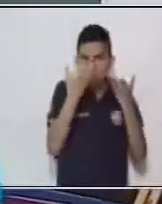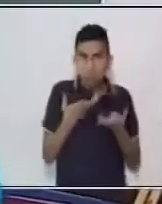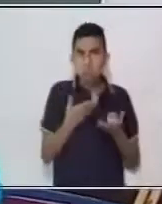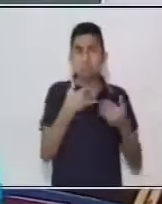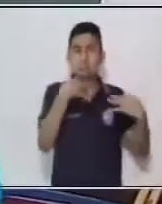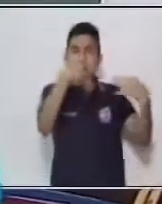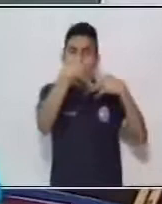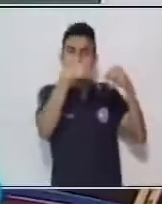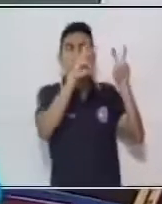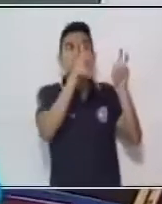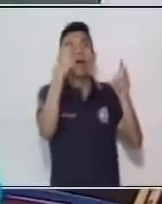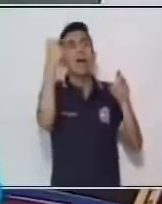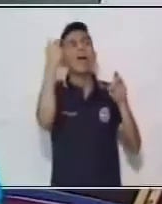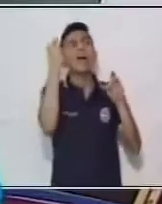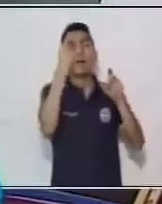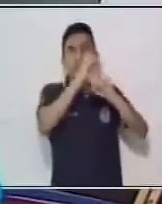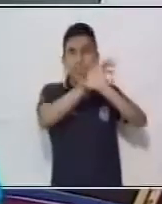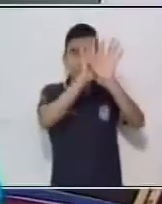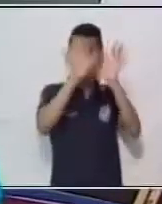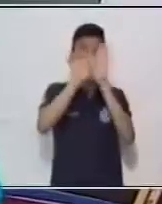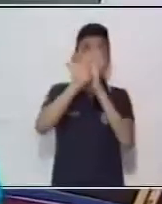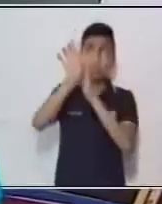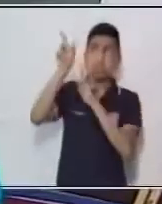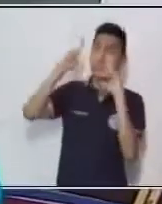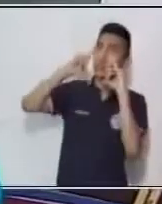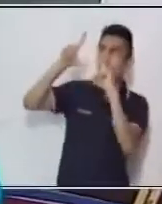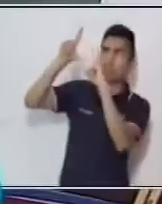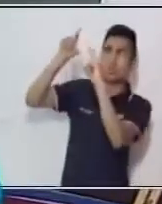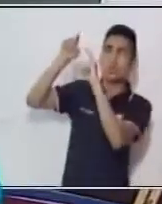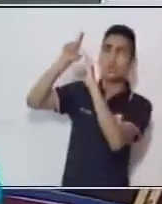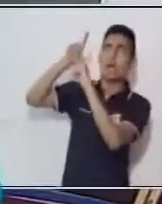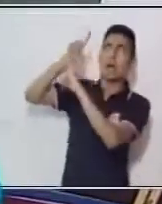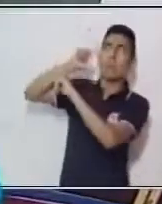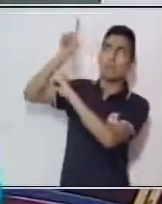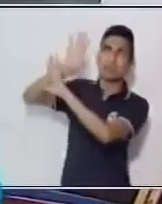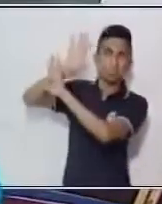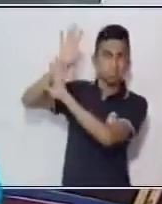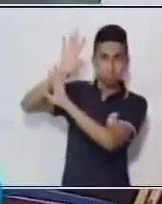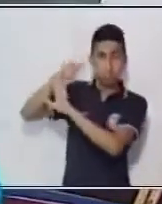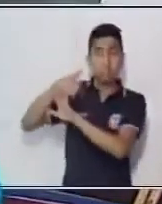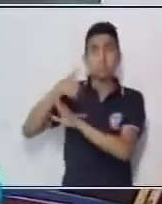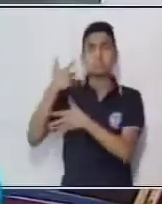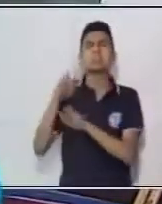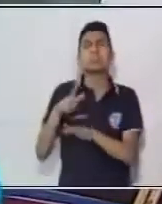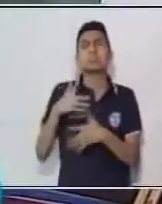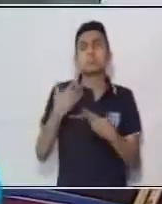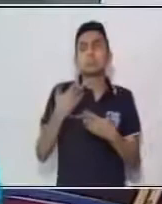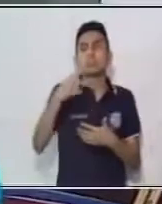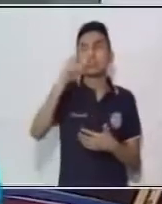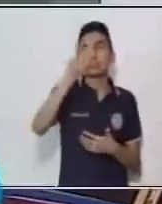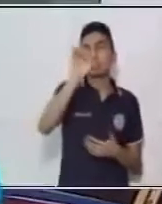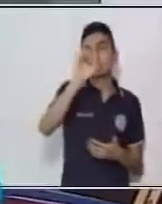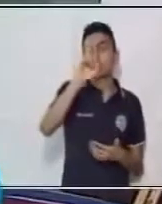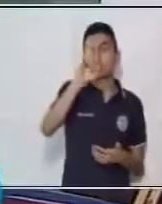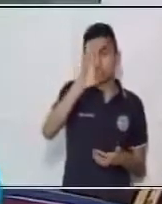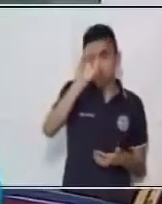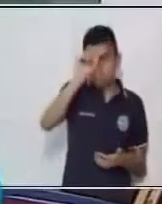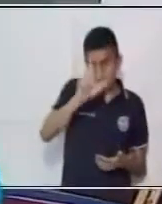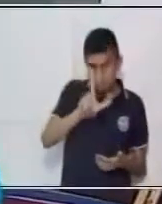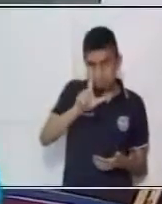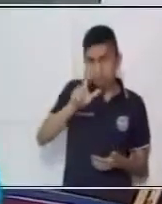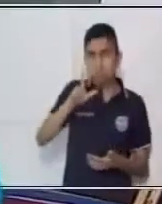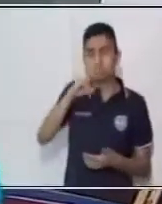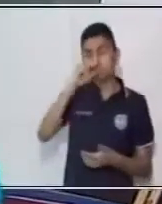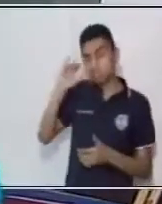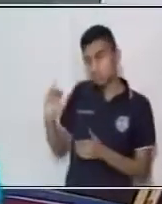del sujeto. Mientras que el predicado verbal nos dice que ese sujeto está realizando una acción.